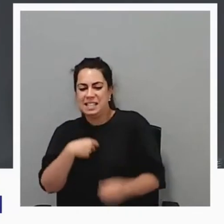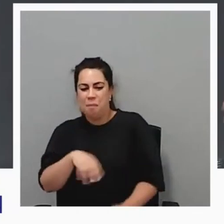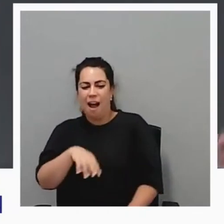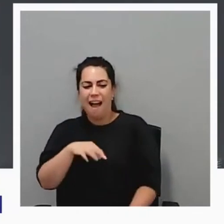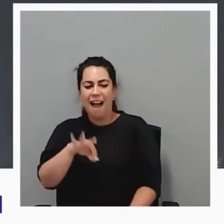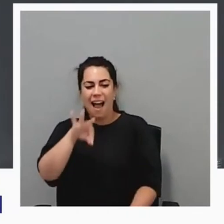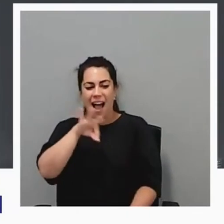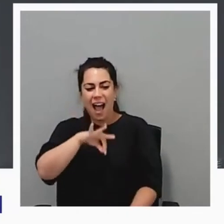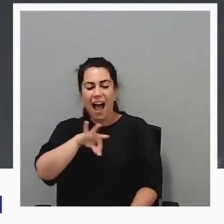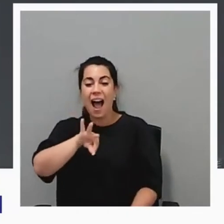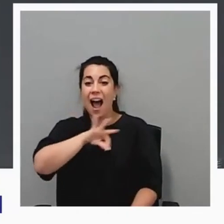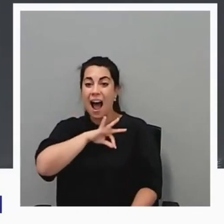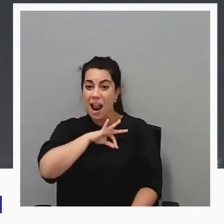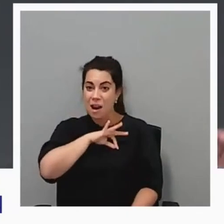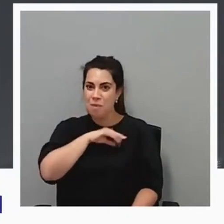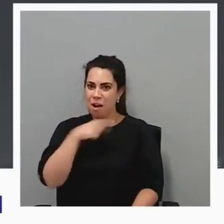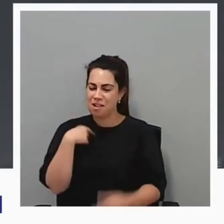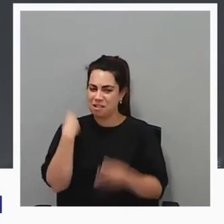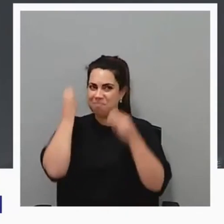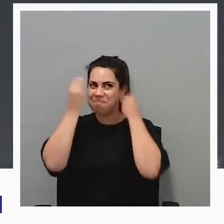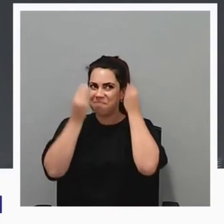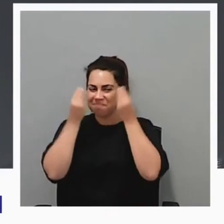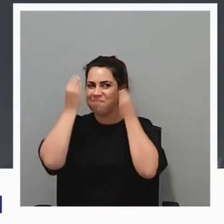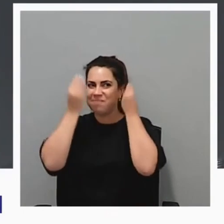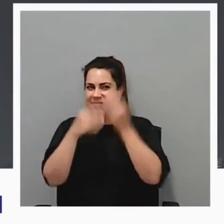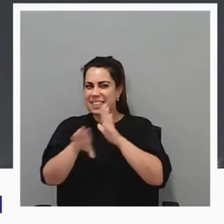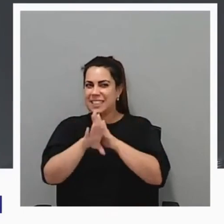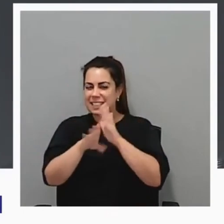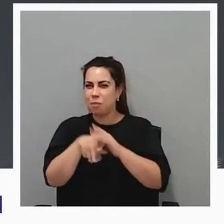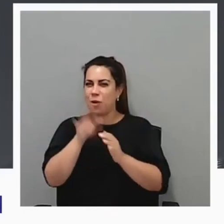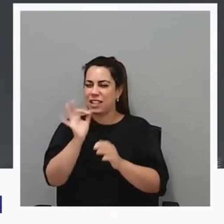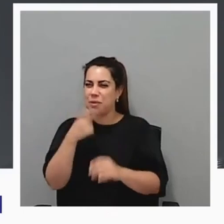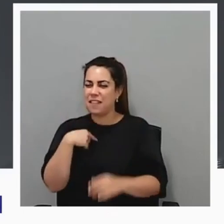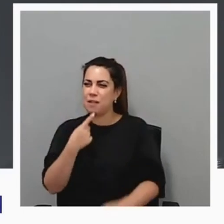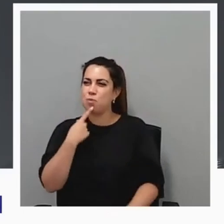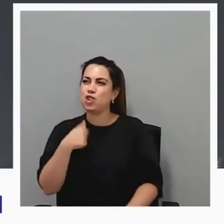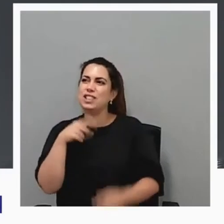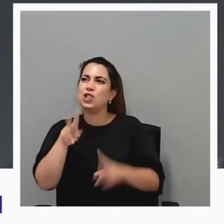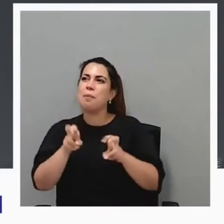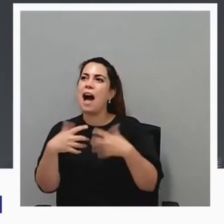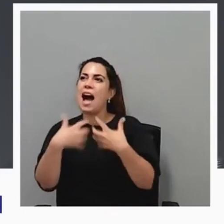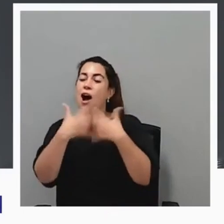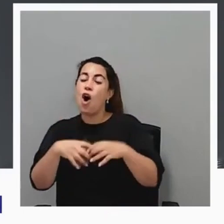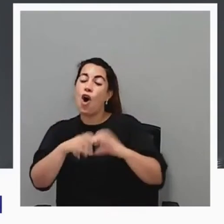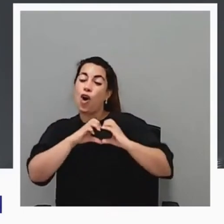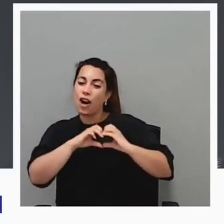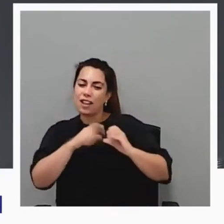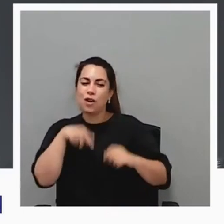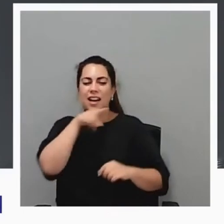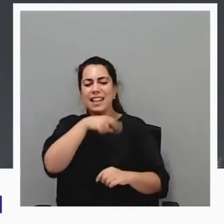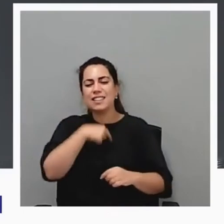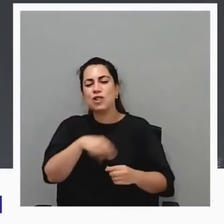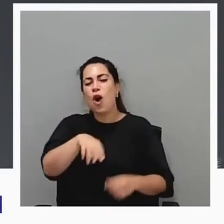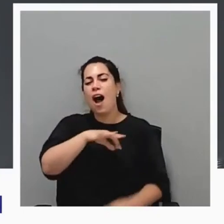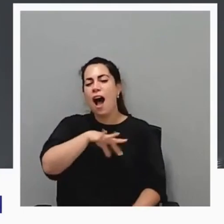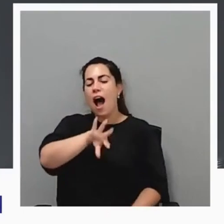empezado por el corazón y él ha dicho lo del alma. Y con respecto a la responsabilidad social corporativa, ha dicho que, claro, las